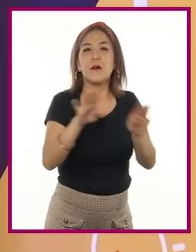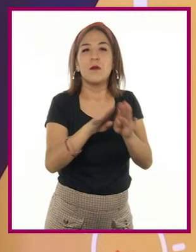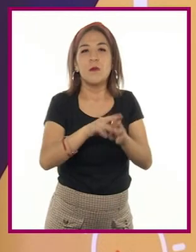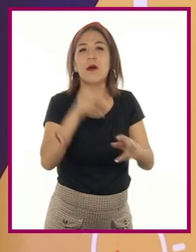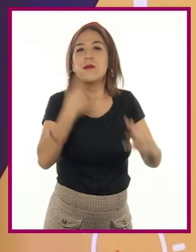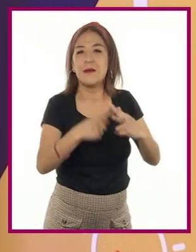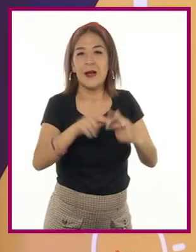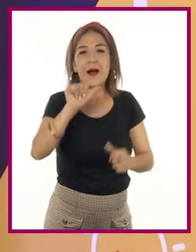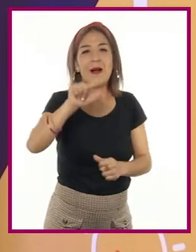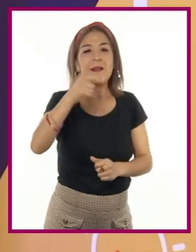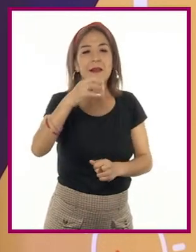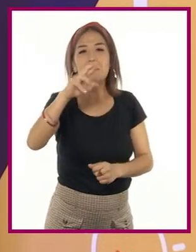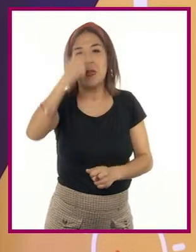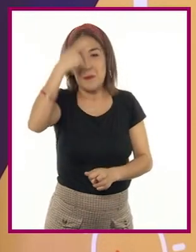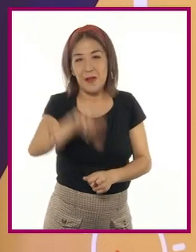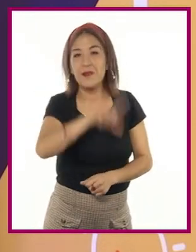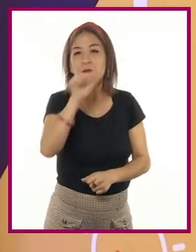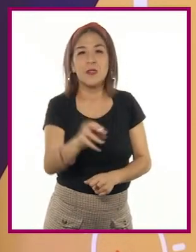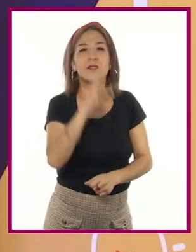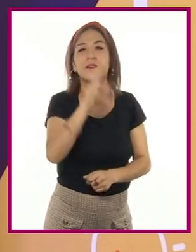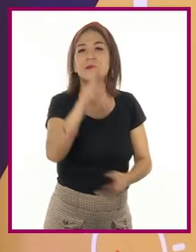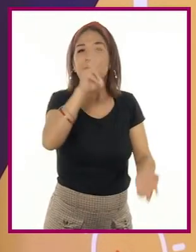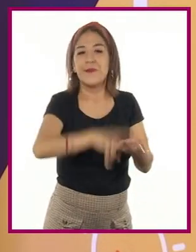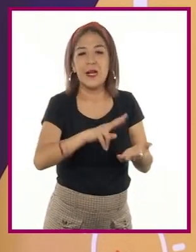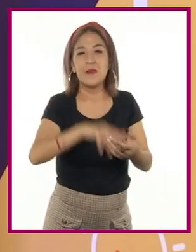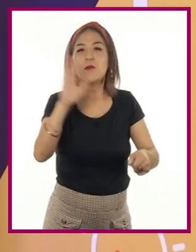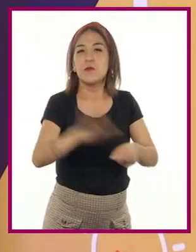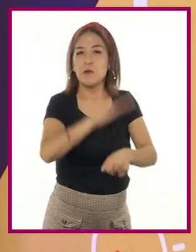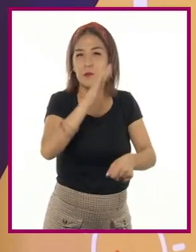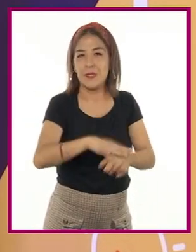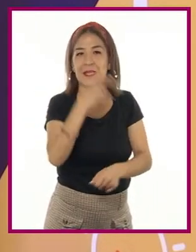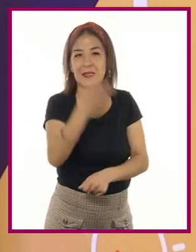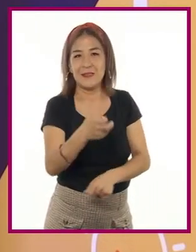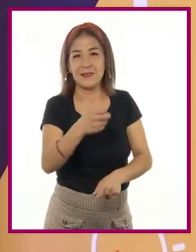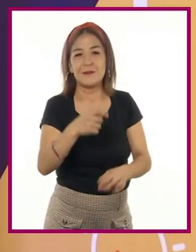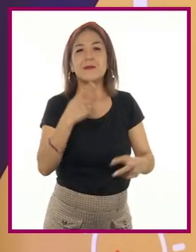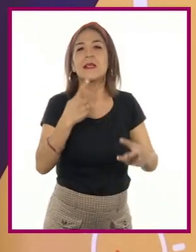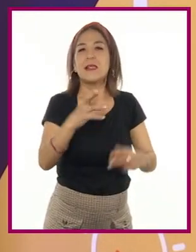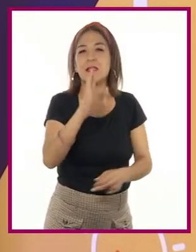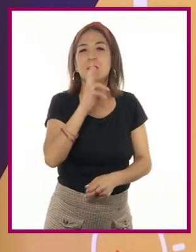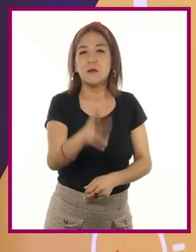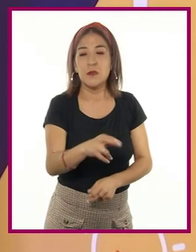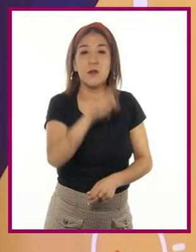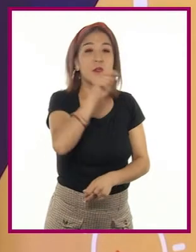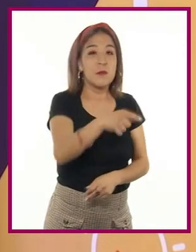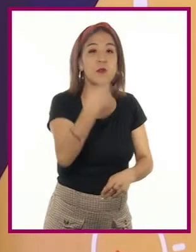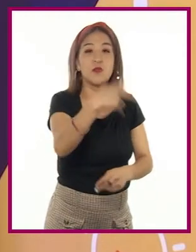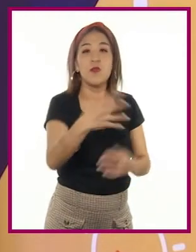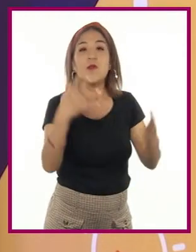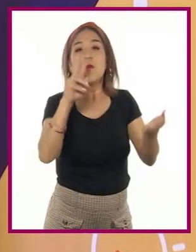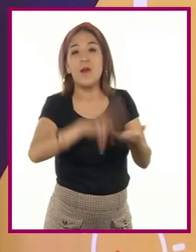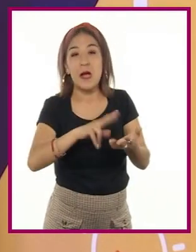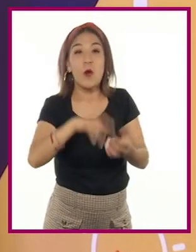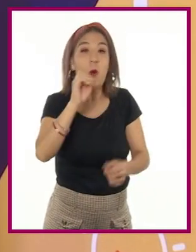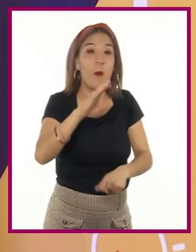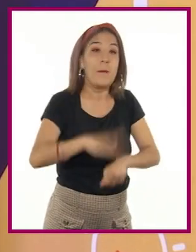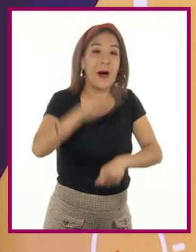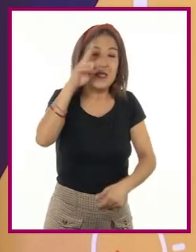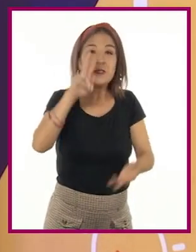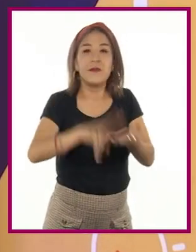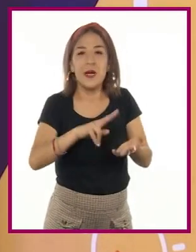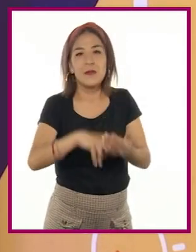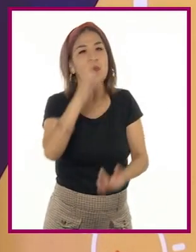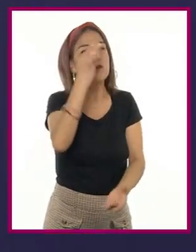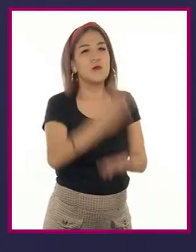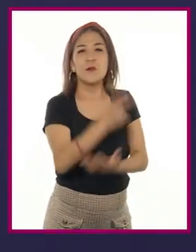correspondiente para obtener el valor que hace que se cumpla la expresión de este modo su valor o valores son únicos para